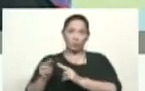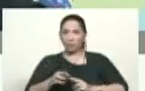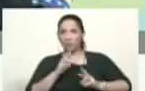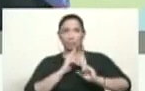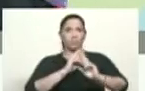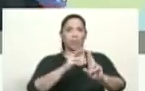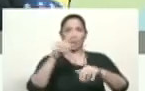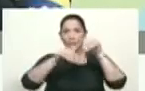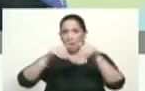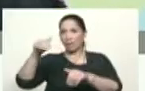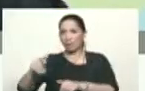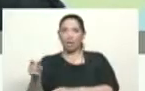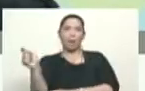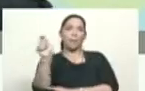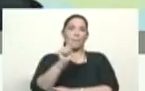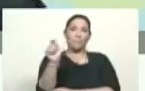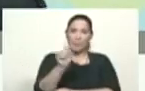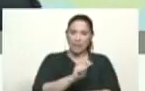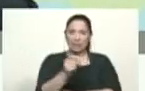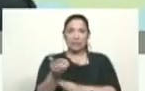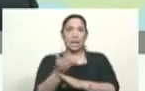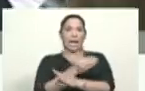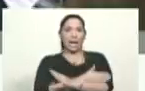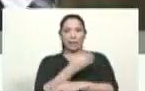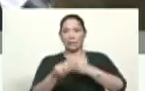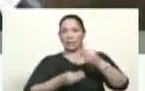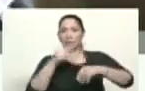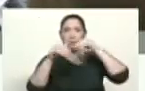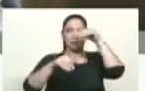elecciones meses antes de que se realizaran las